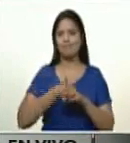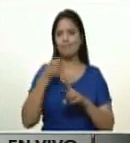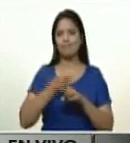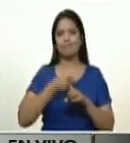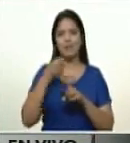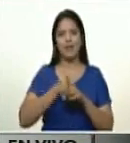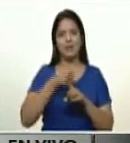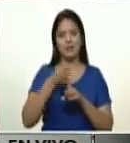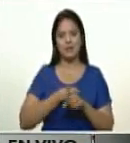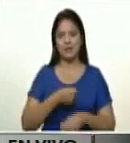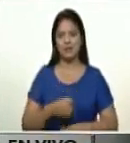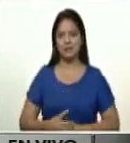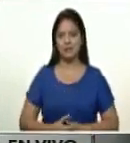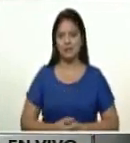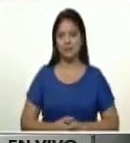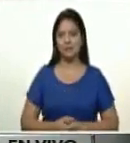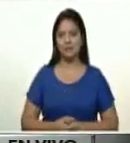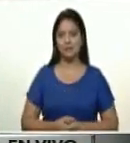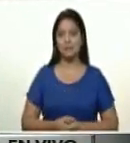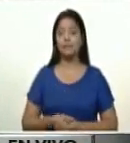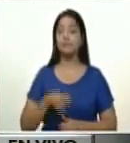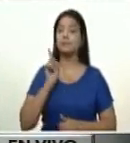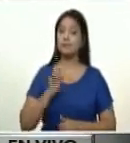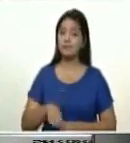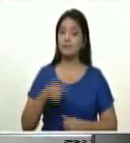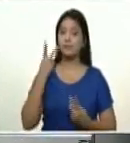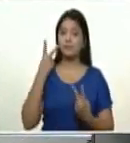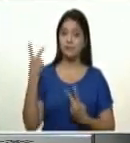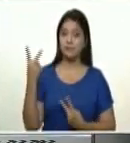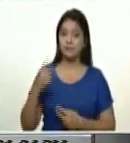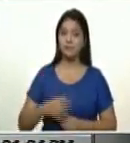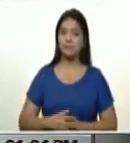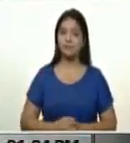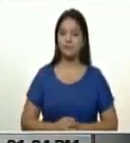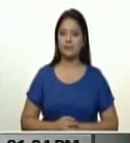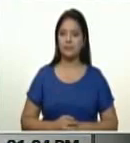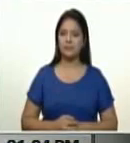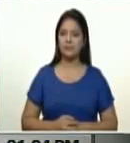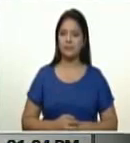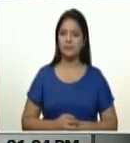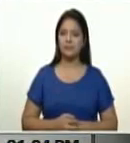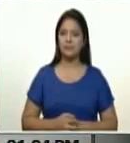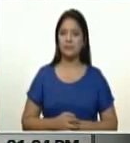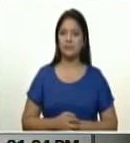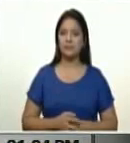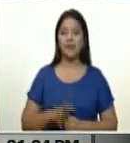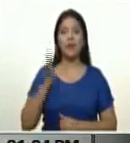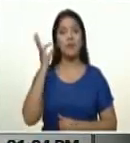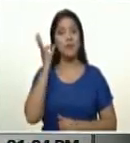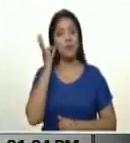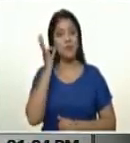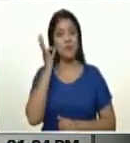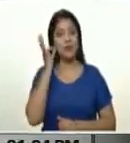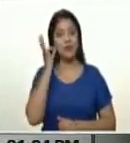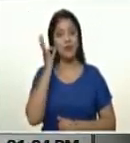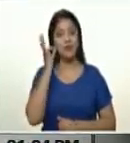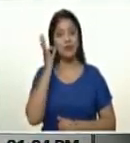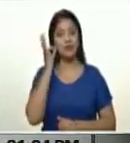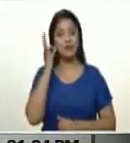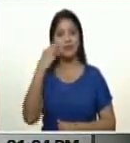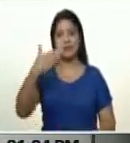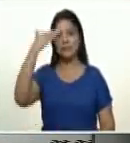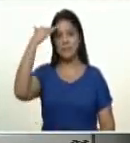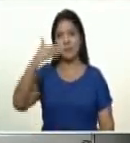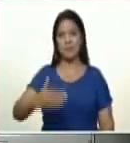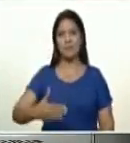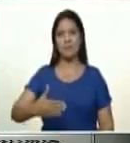lucha. Igualmente nos recibió la madrina, la almiranta en